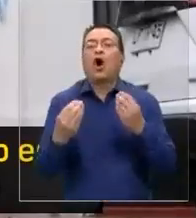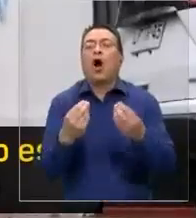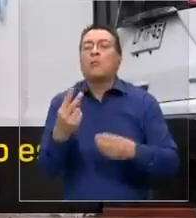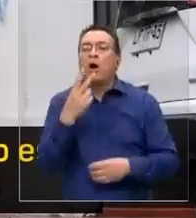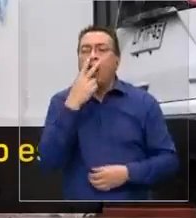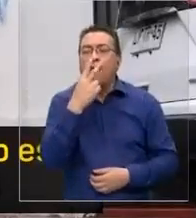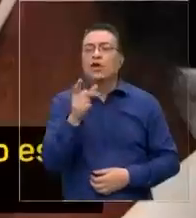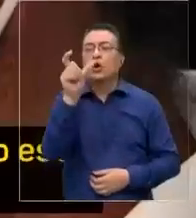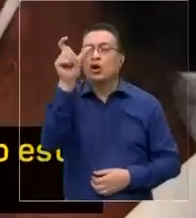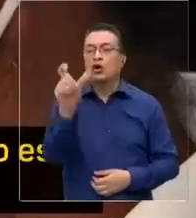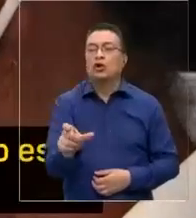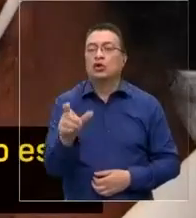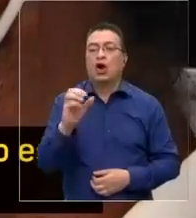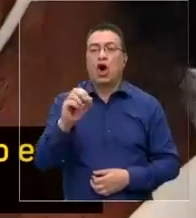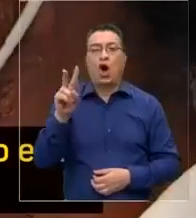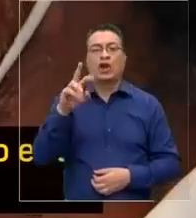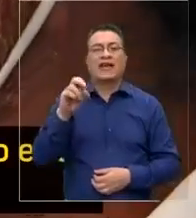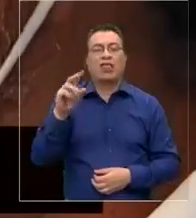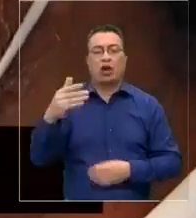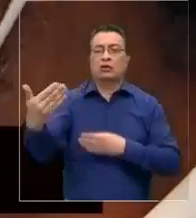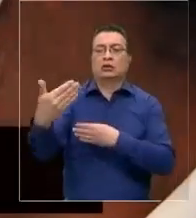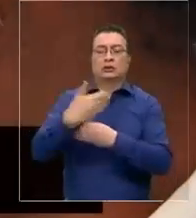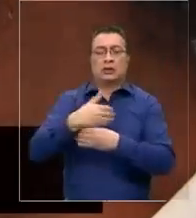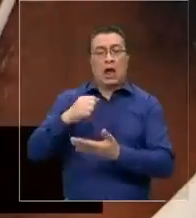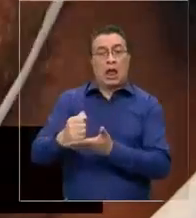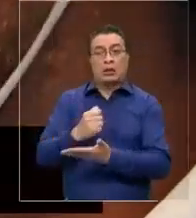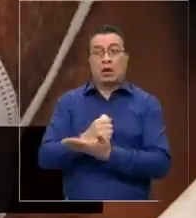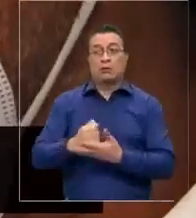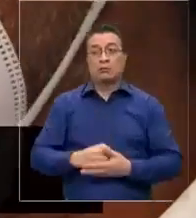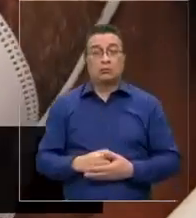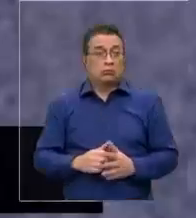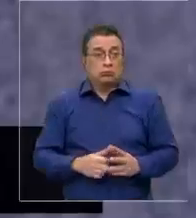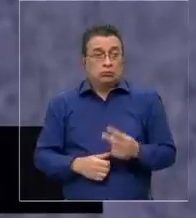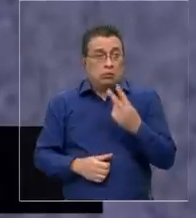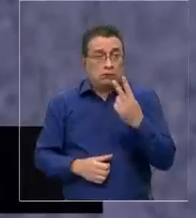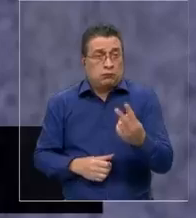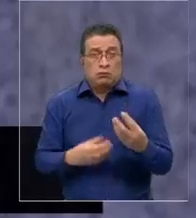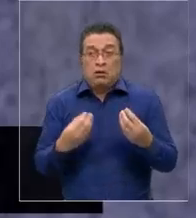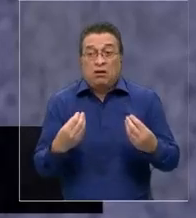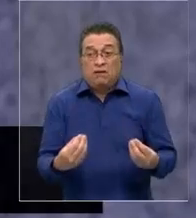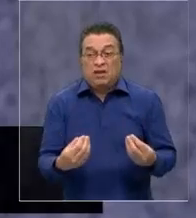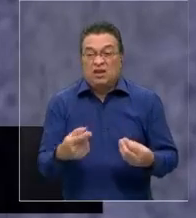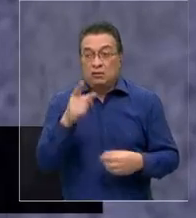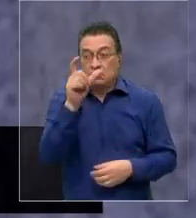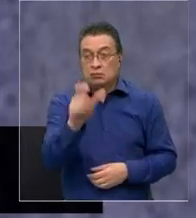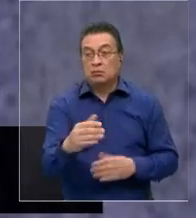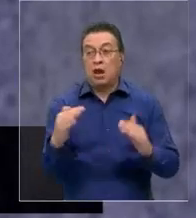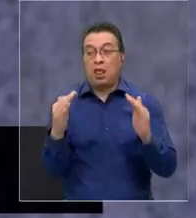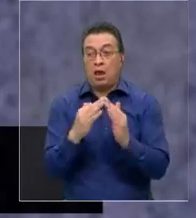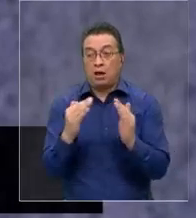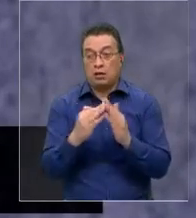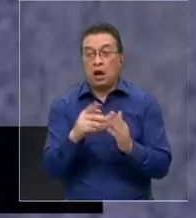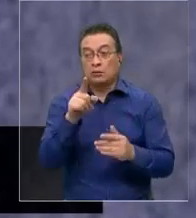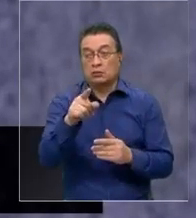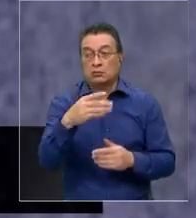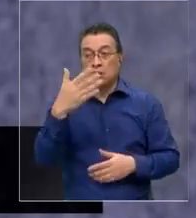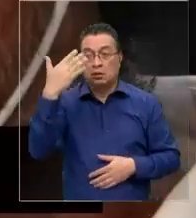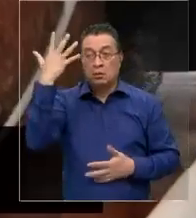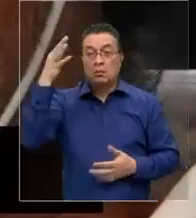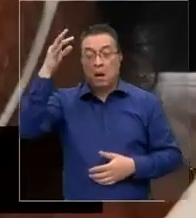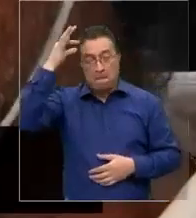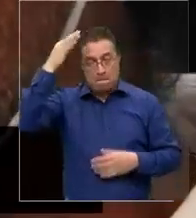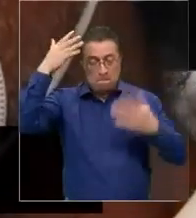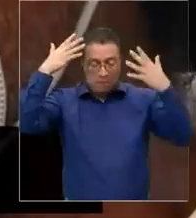cuando Cristiano Sandón hizo este tipo de trámite? Bien, bien. Bueno, estaba en la casa, estaba con sus